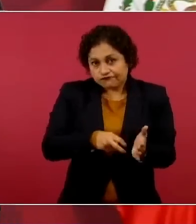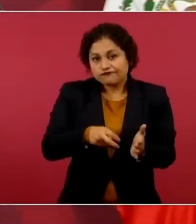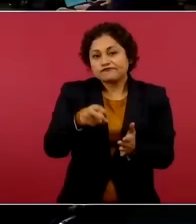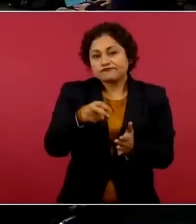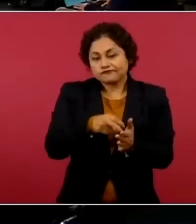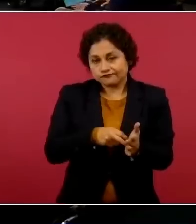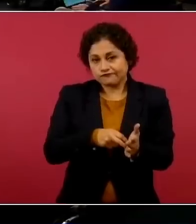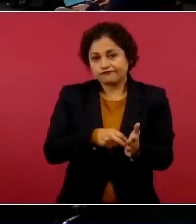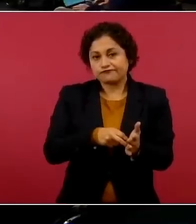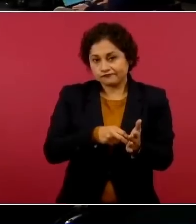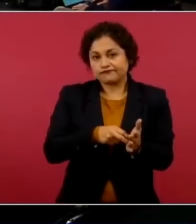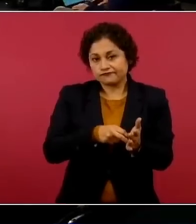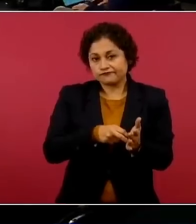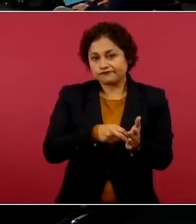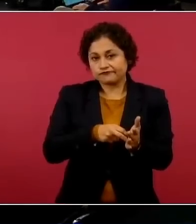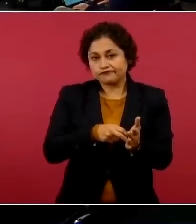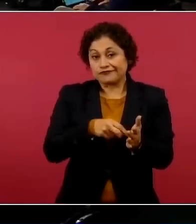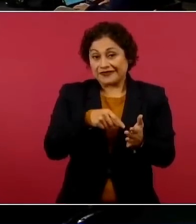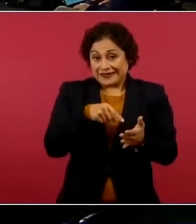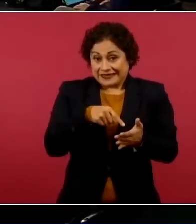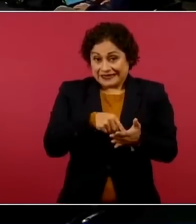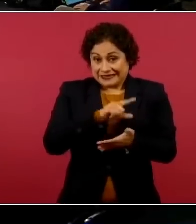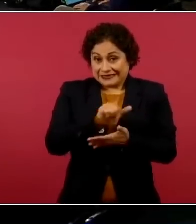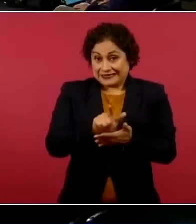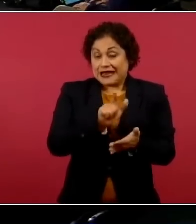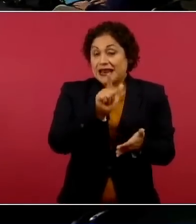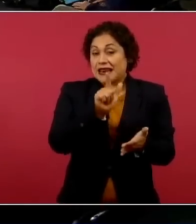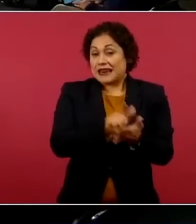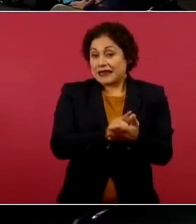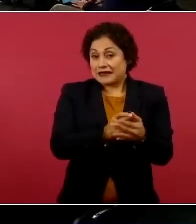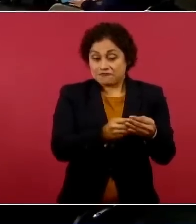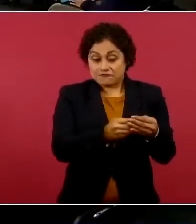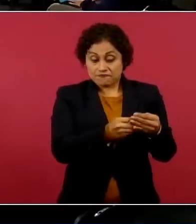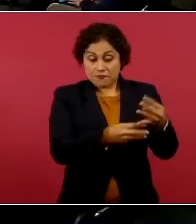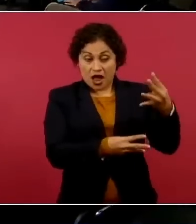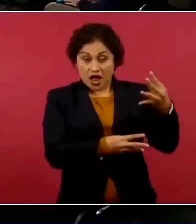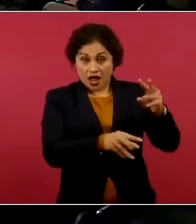Para reformar una ley secundaria,